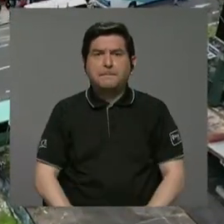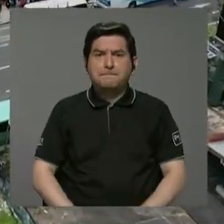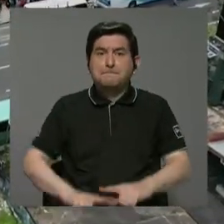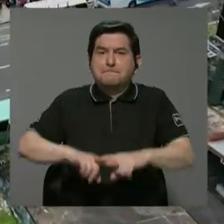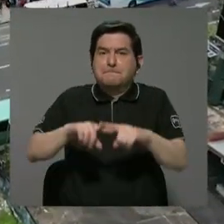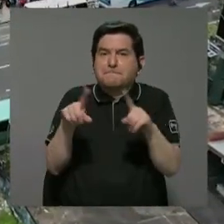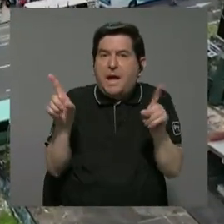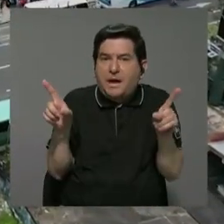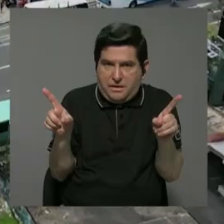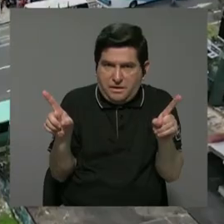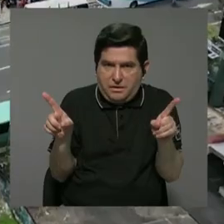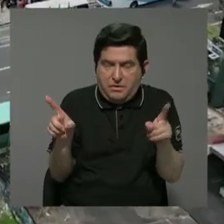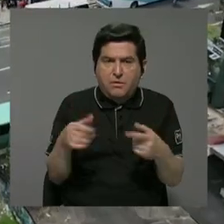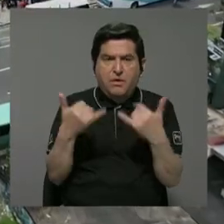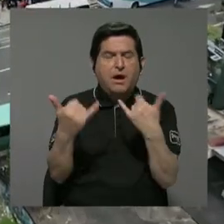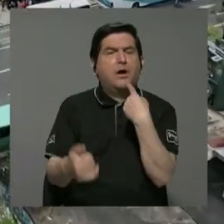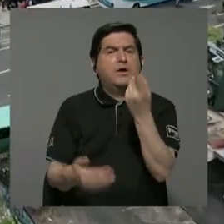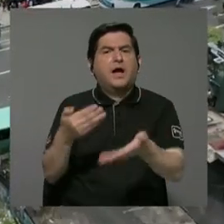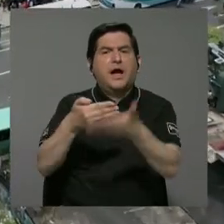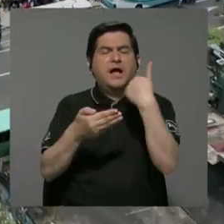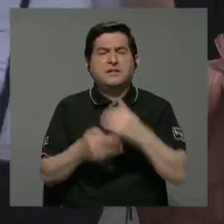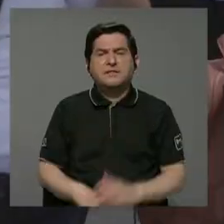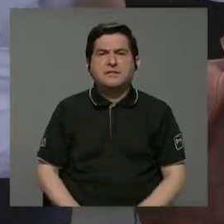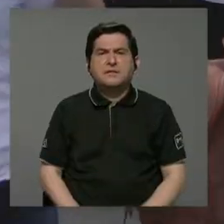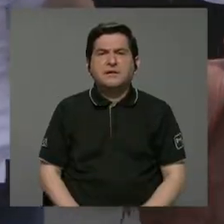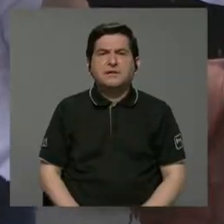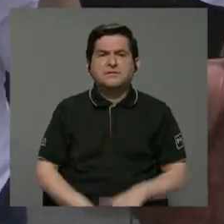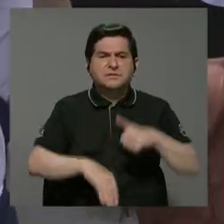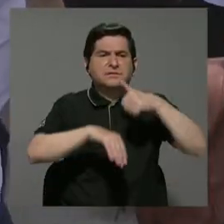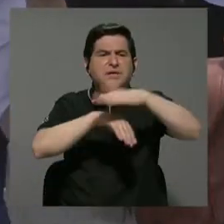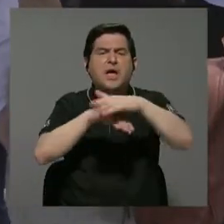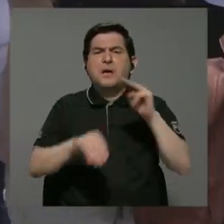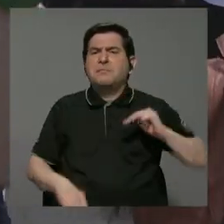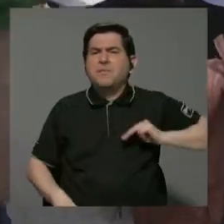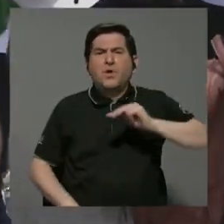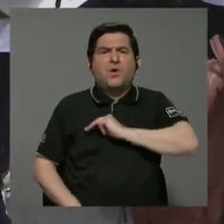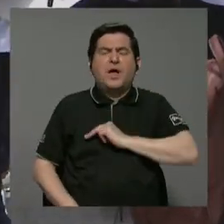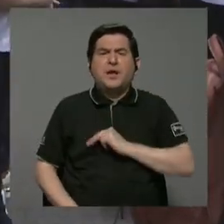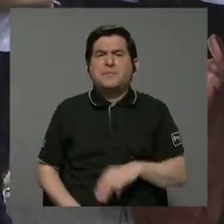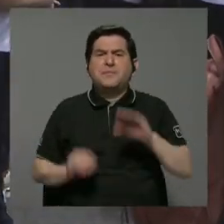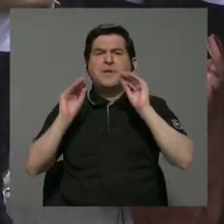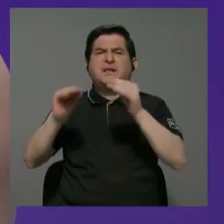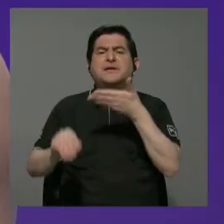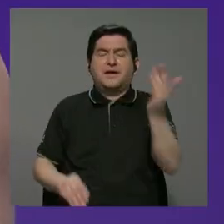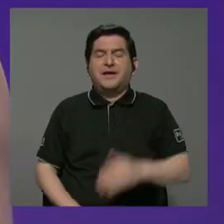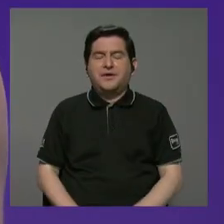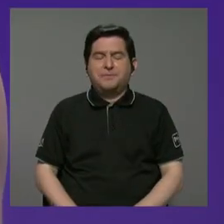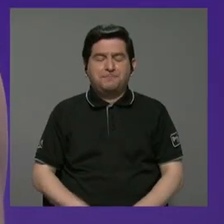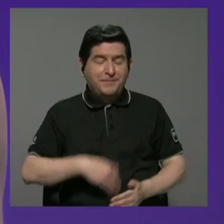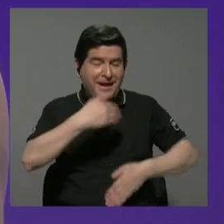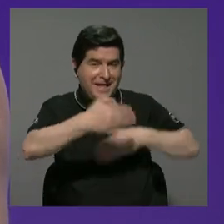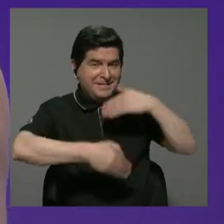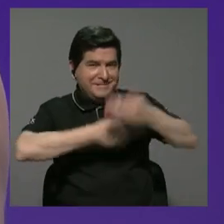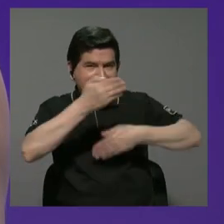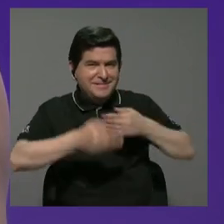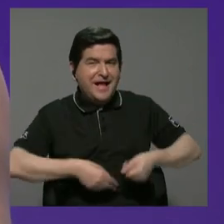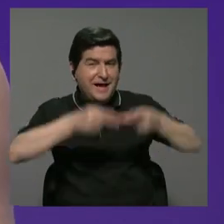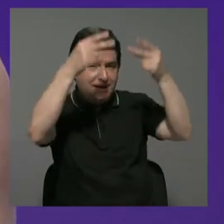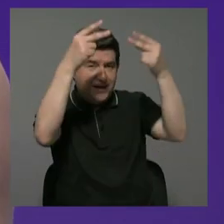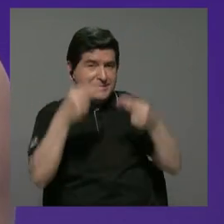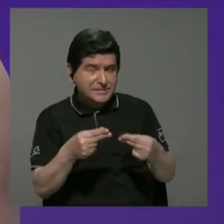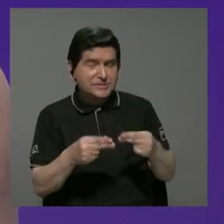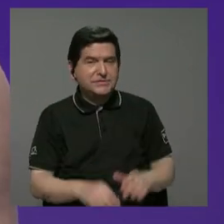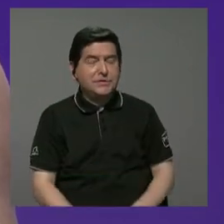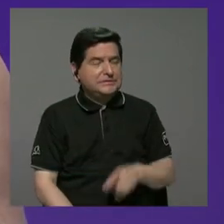Pero, bueno, ahora planteabas, ¿qué fue lo que envió el Ministerio de Educación? Sí. Vamos a ver, la gestión presupuestaria es una gestión que nos